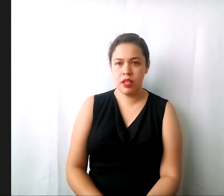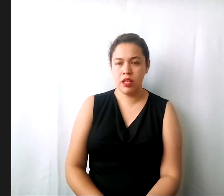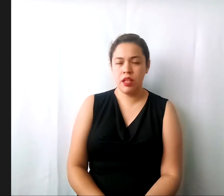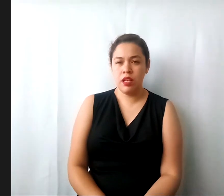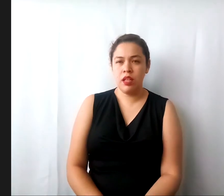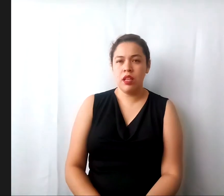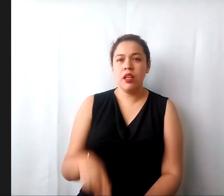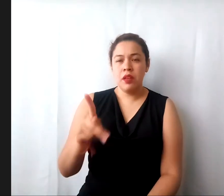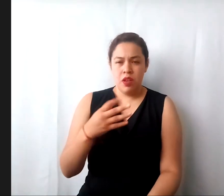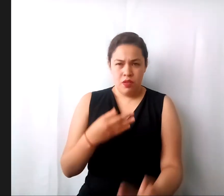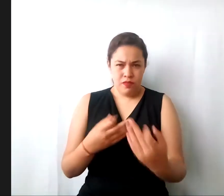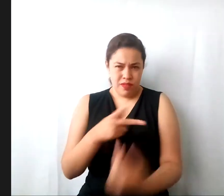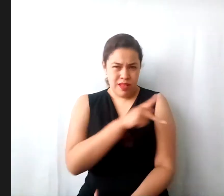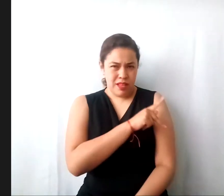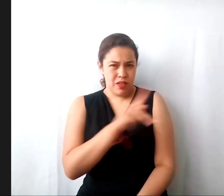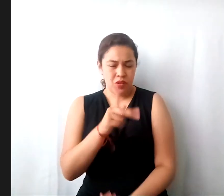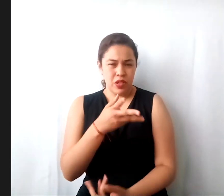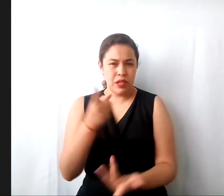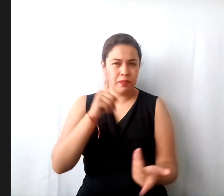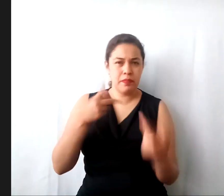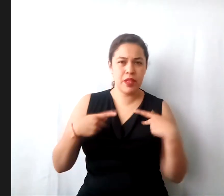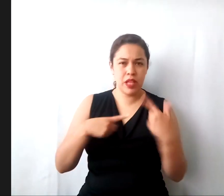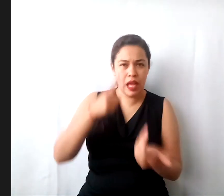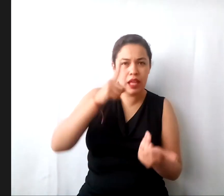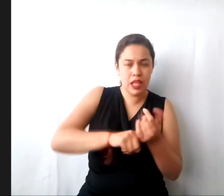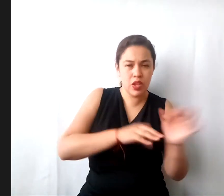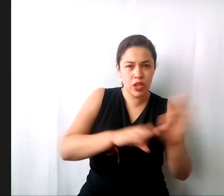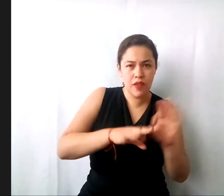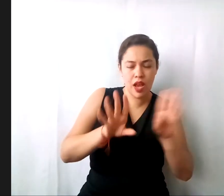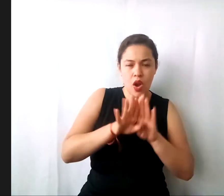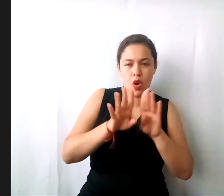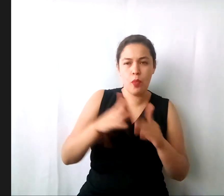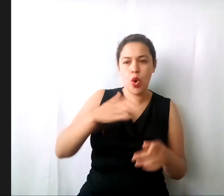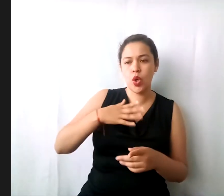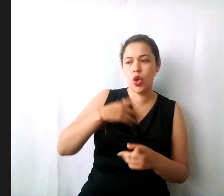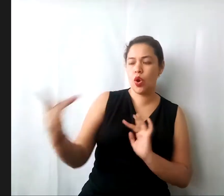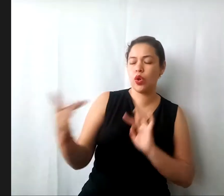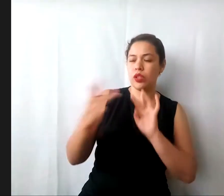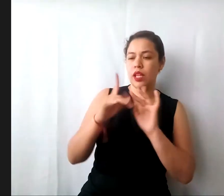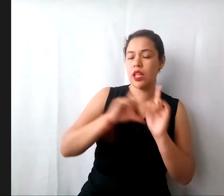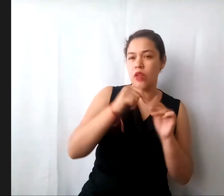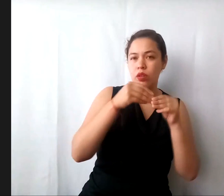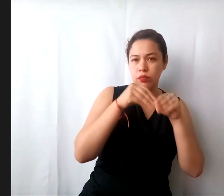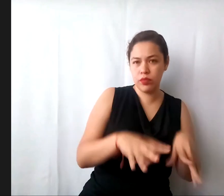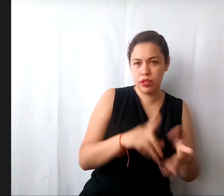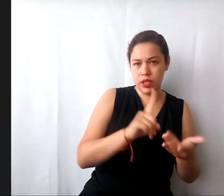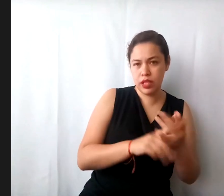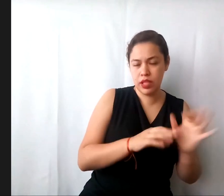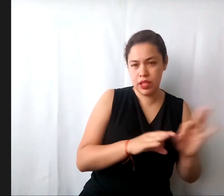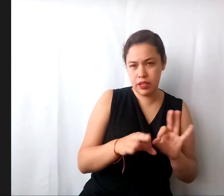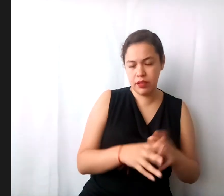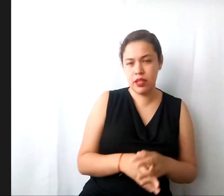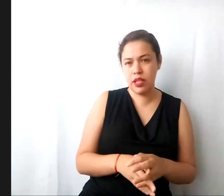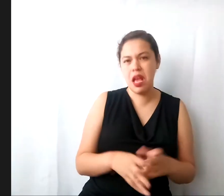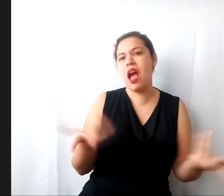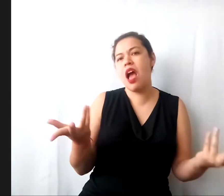pero a todos los que tengan trabajadores, ¿no? Exacto, a todos los que tengan trabajadores. No. Sí, a los que no tengan,